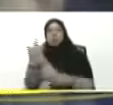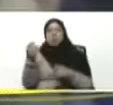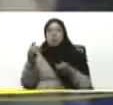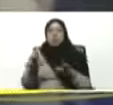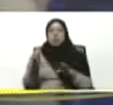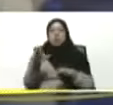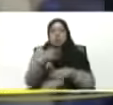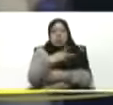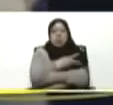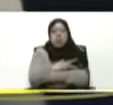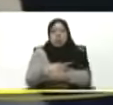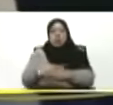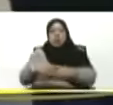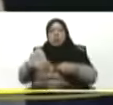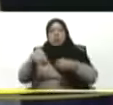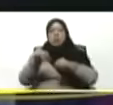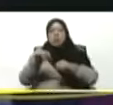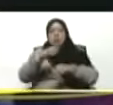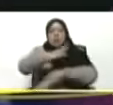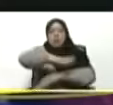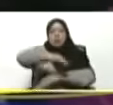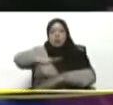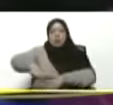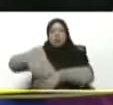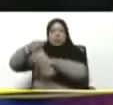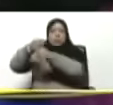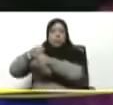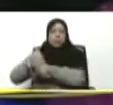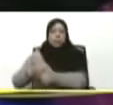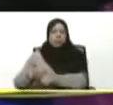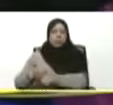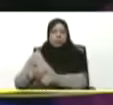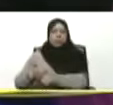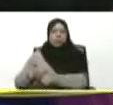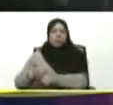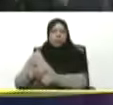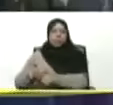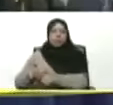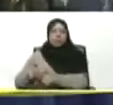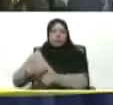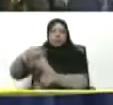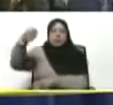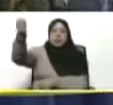mojaron y en la orilla están.